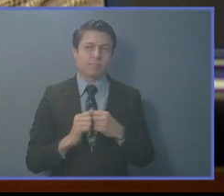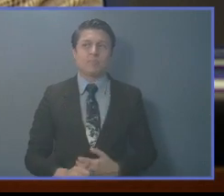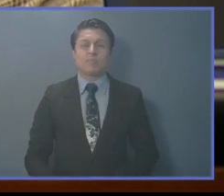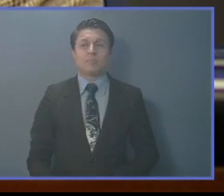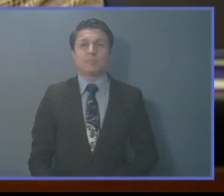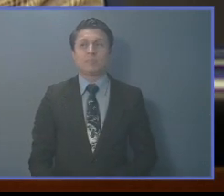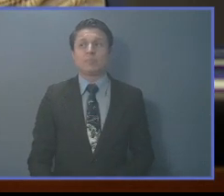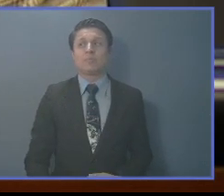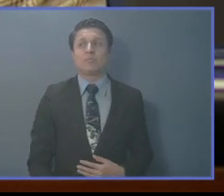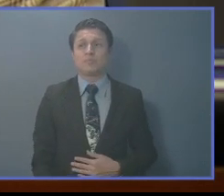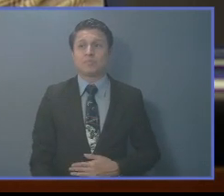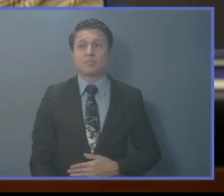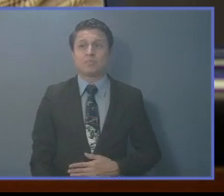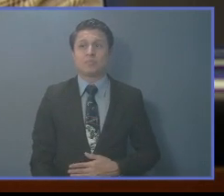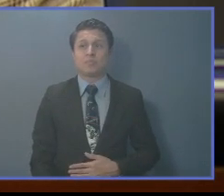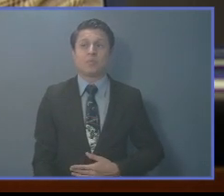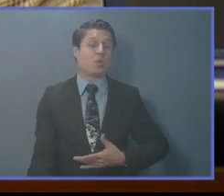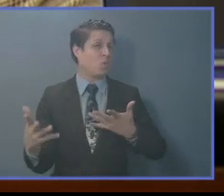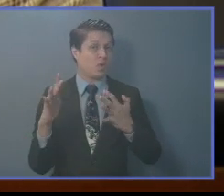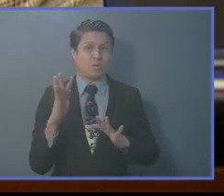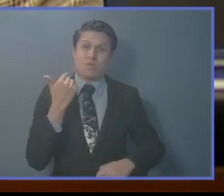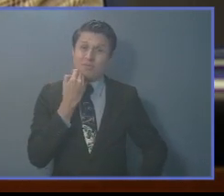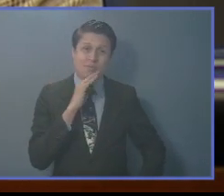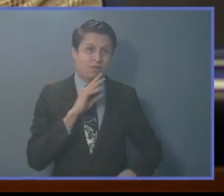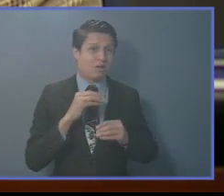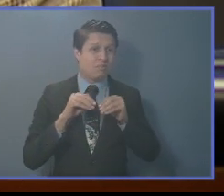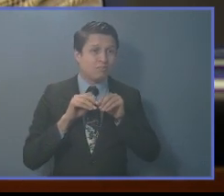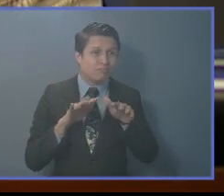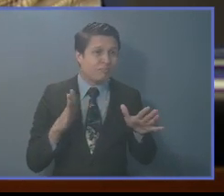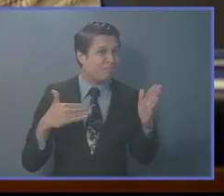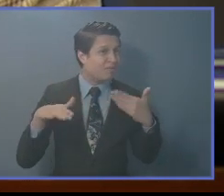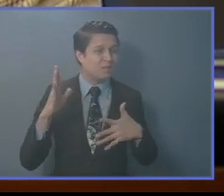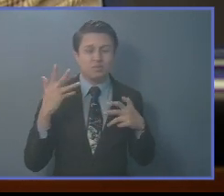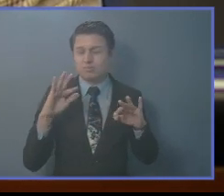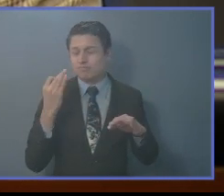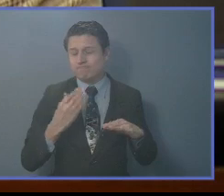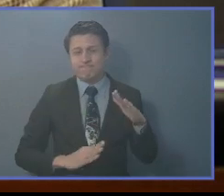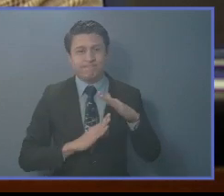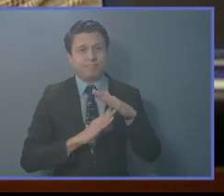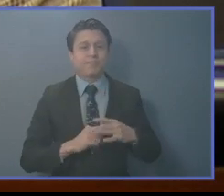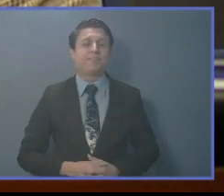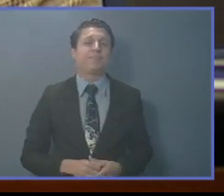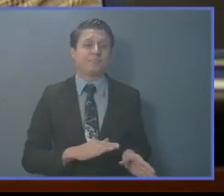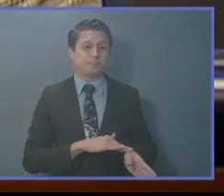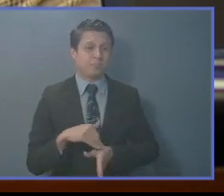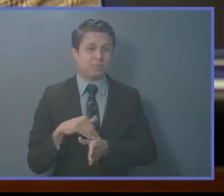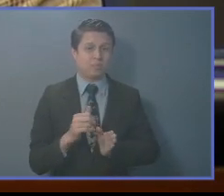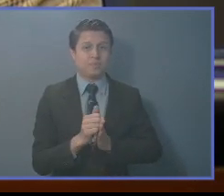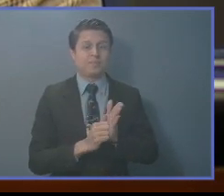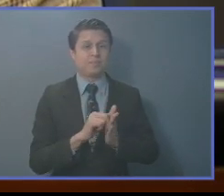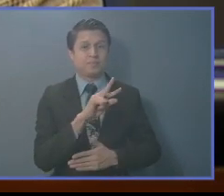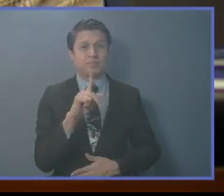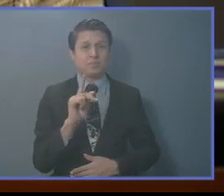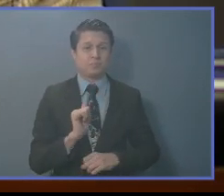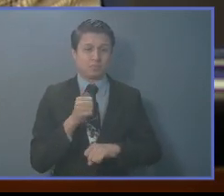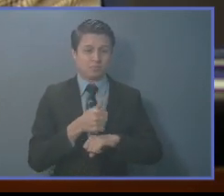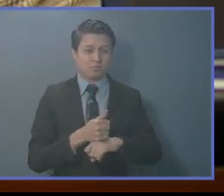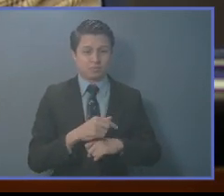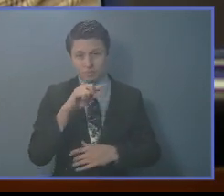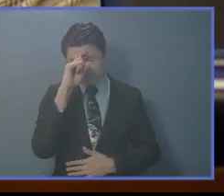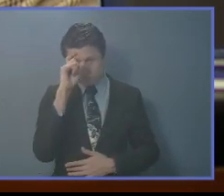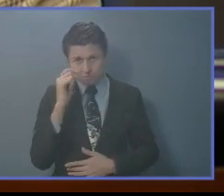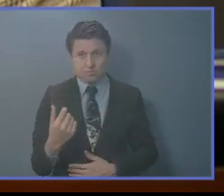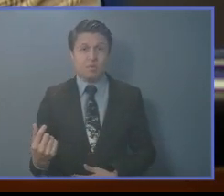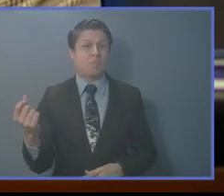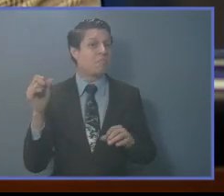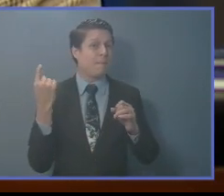para la disminución de la propagación del COVID-19. Estabilidad laboral, artículo 21. No podrá ser sujeto